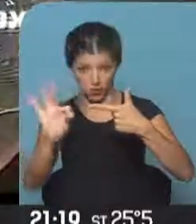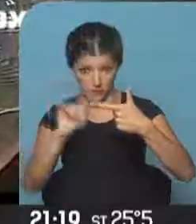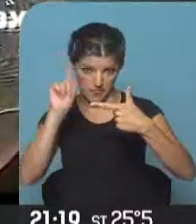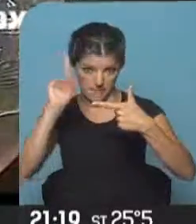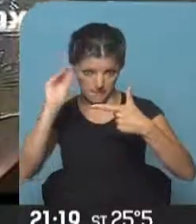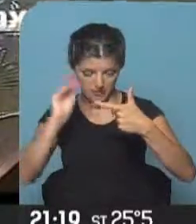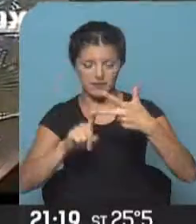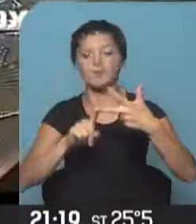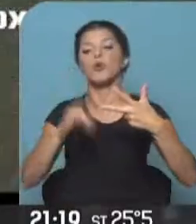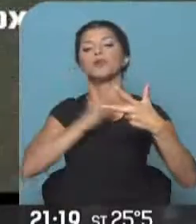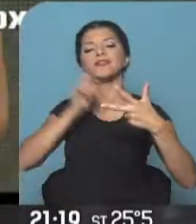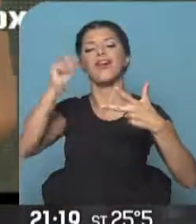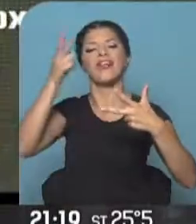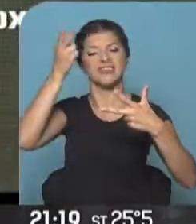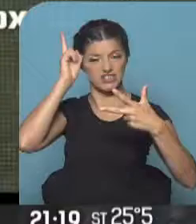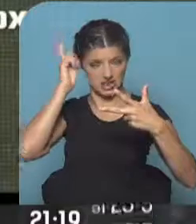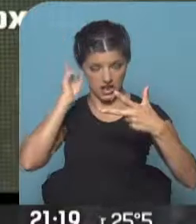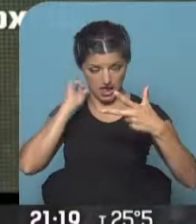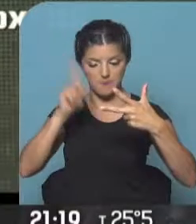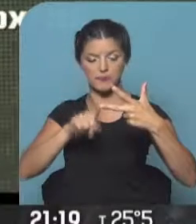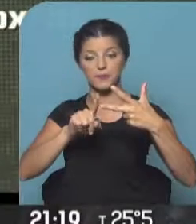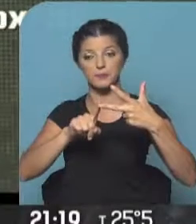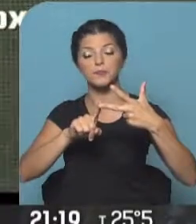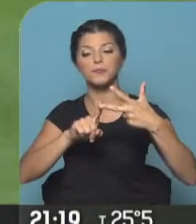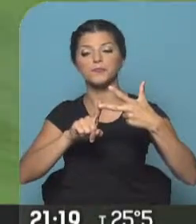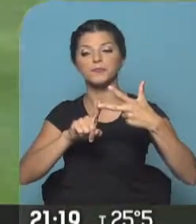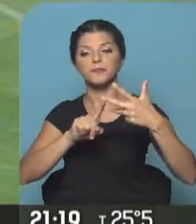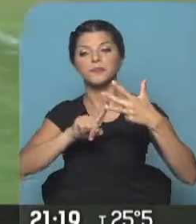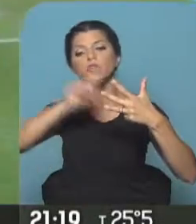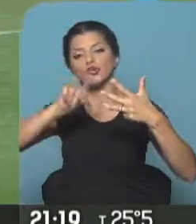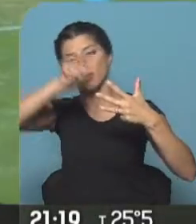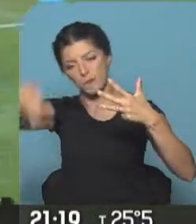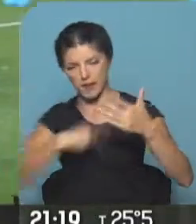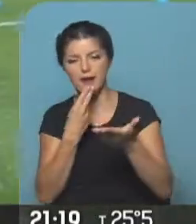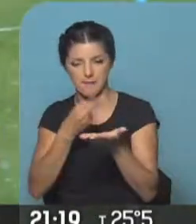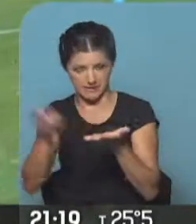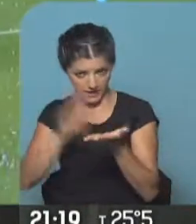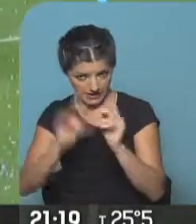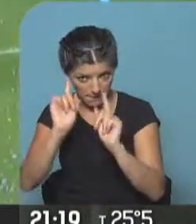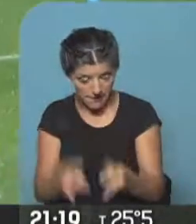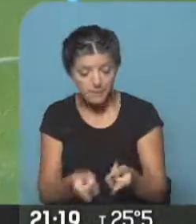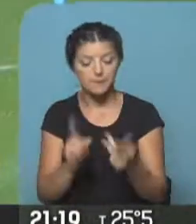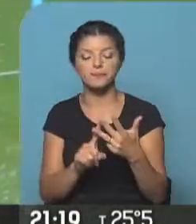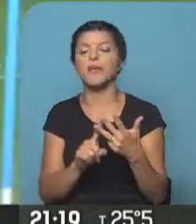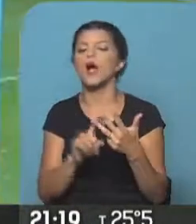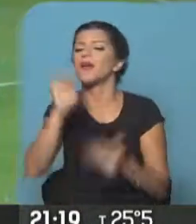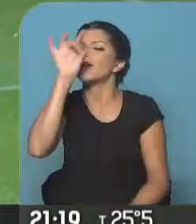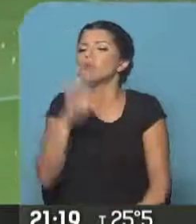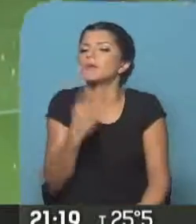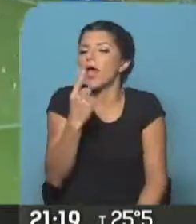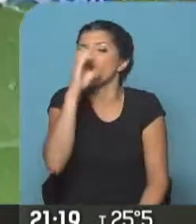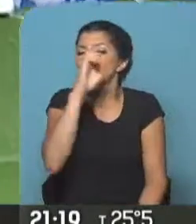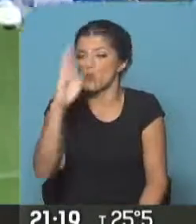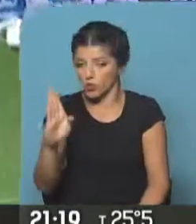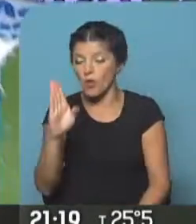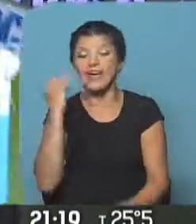Universidad de Chile y otro equipo surgido del repechaje. El único de todos los argentinos que ingresan